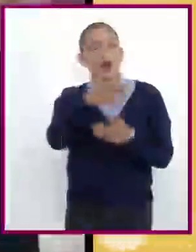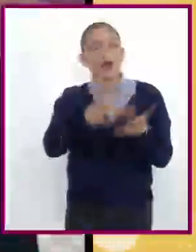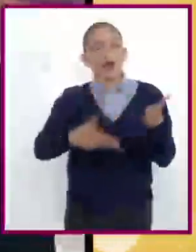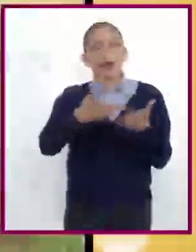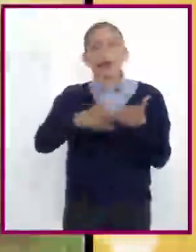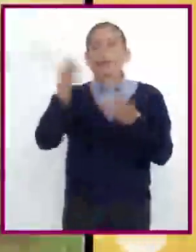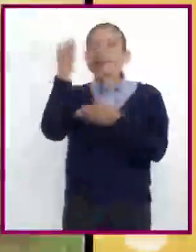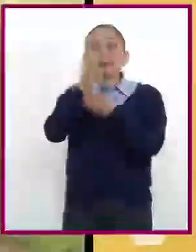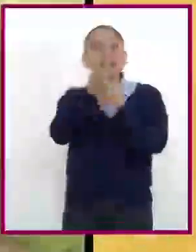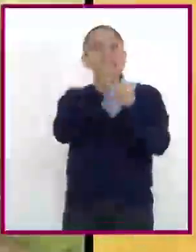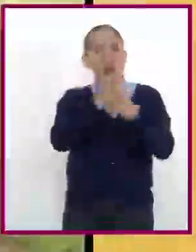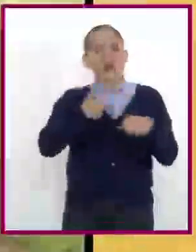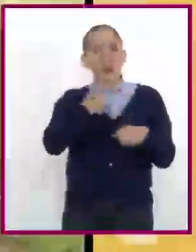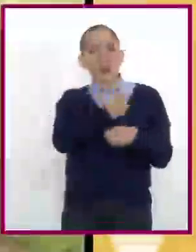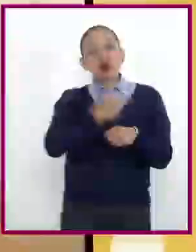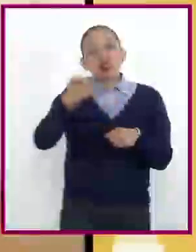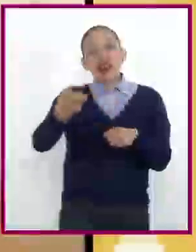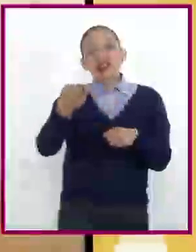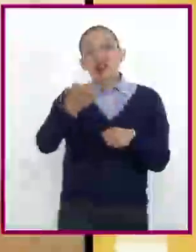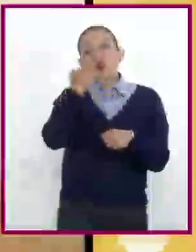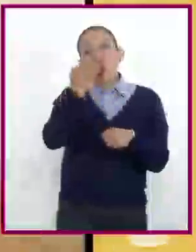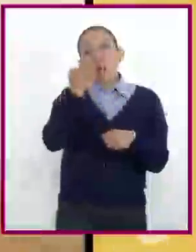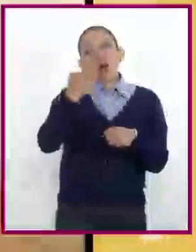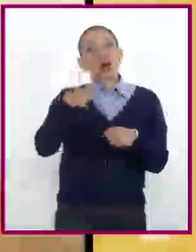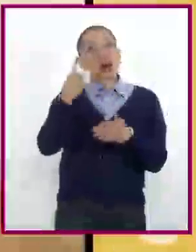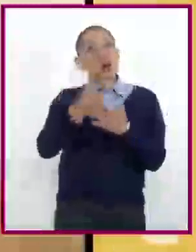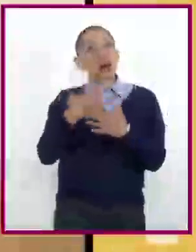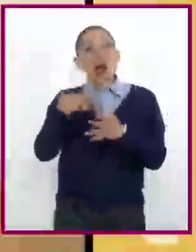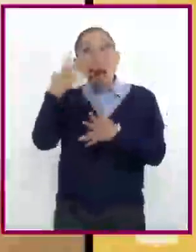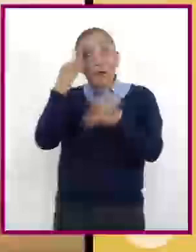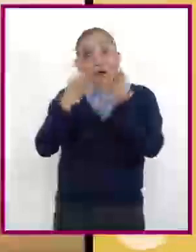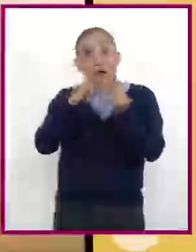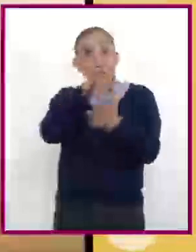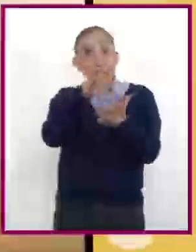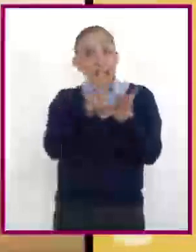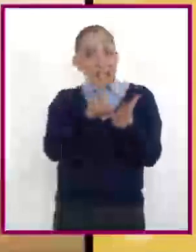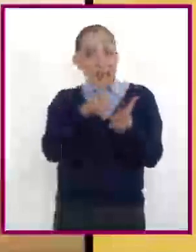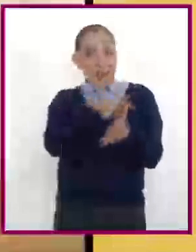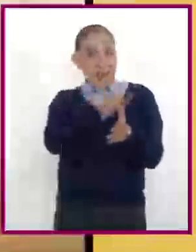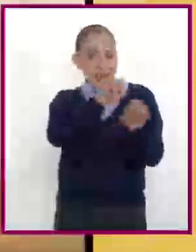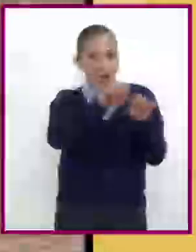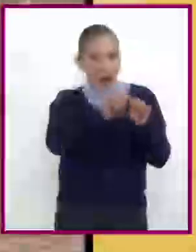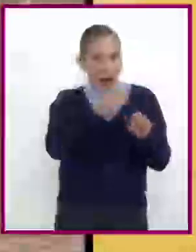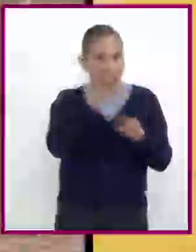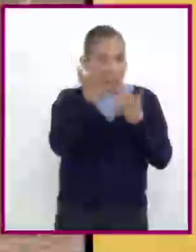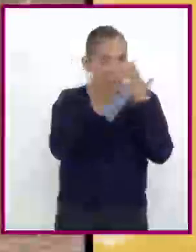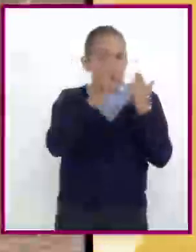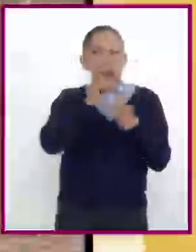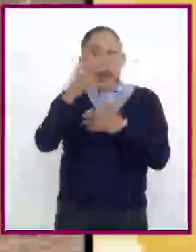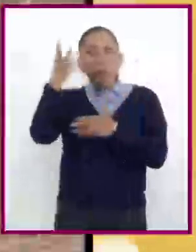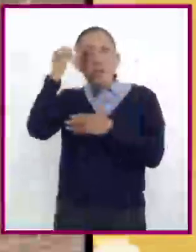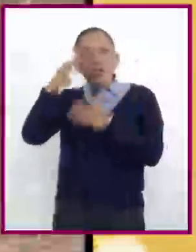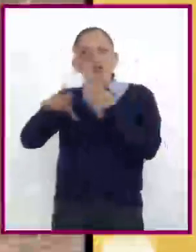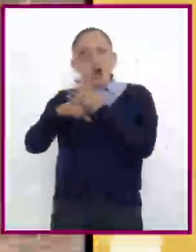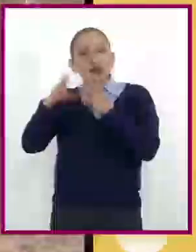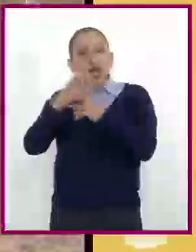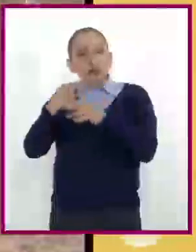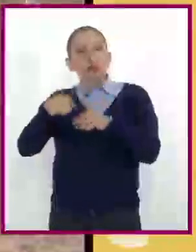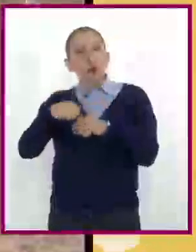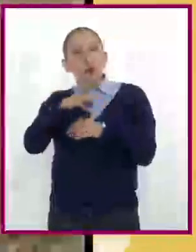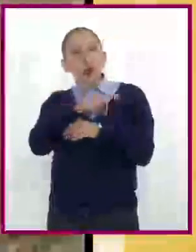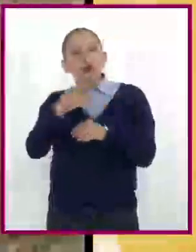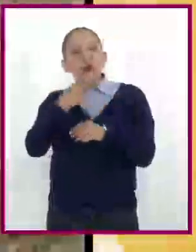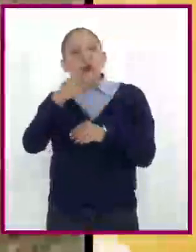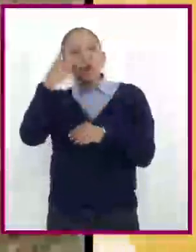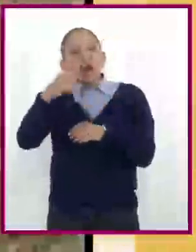taller. Me gusta mucho esta escuela porque no solo aprendo lecciones en mi salón, sino que aprendo cosas donde me